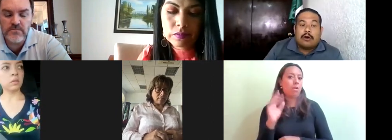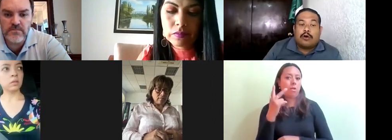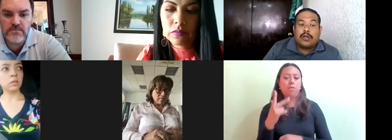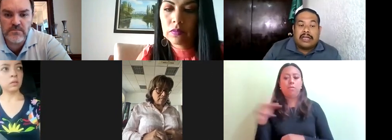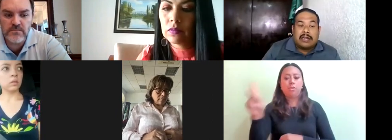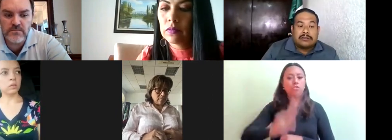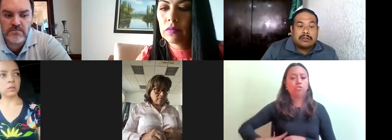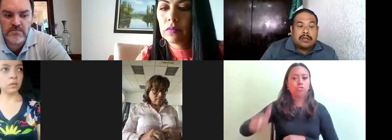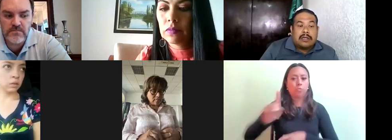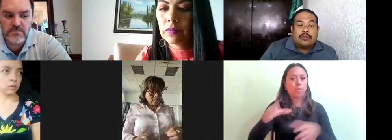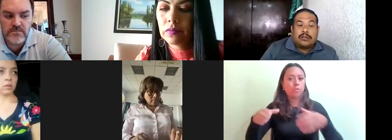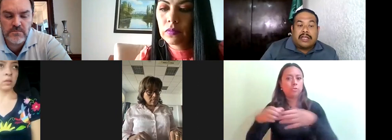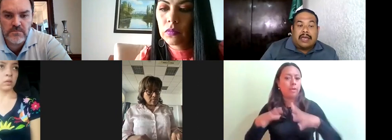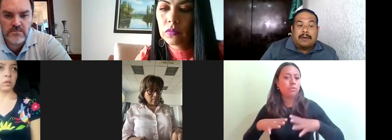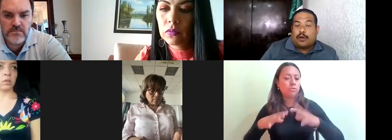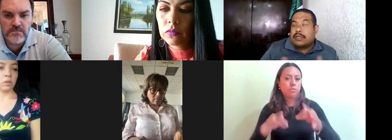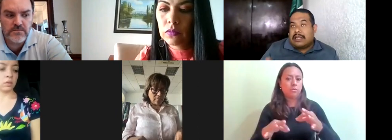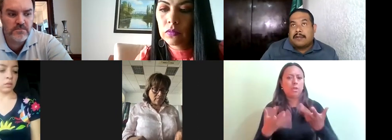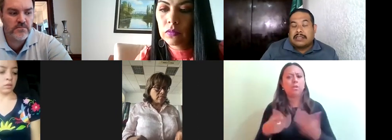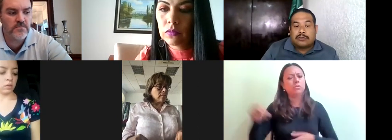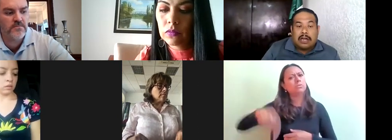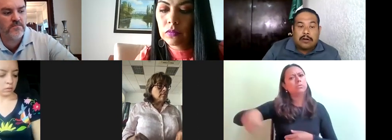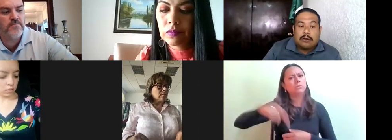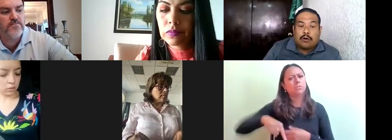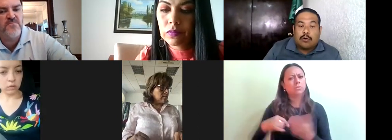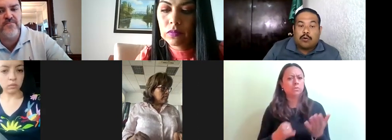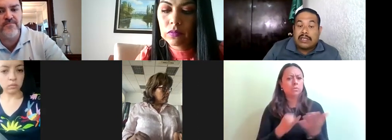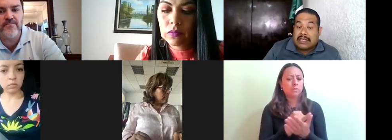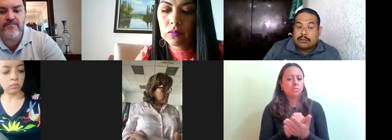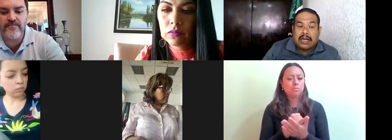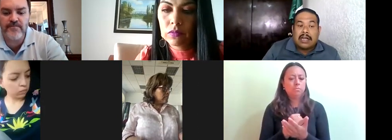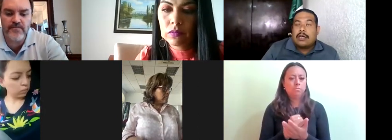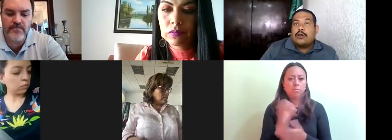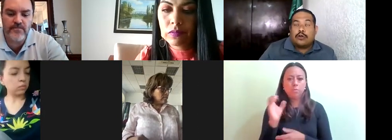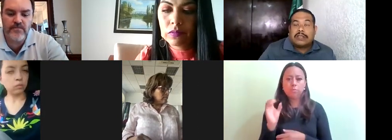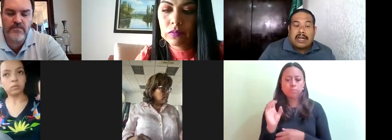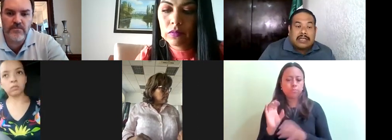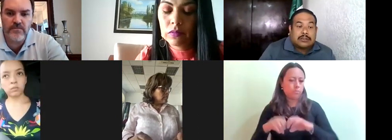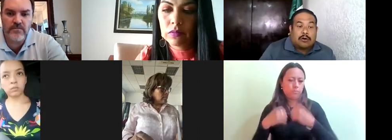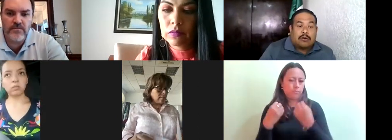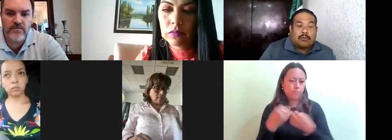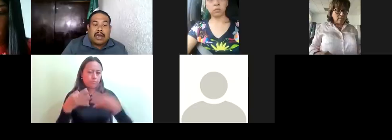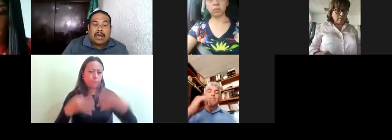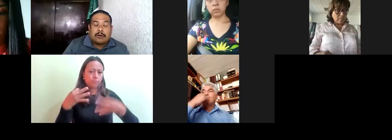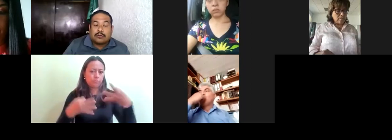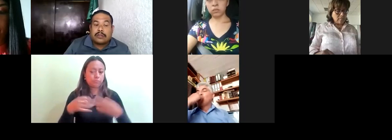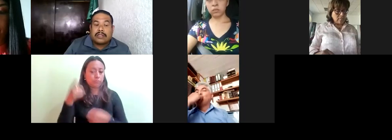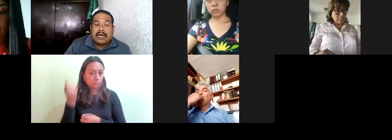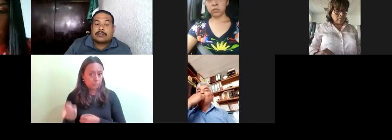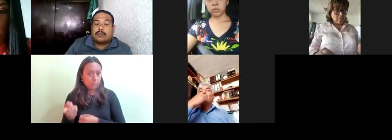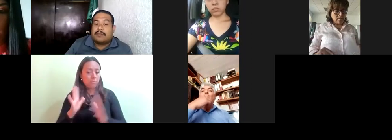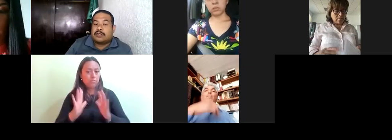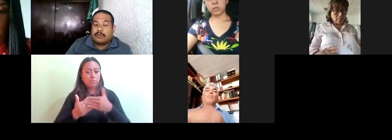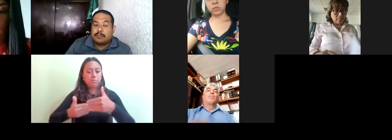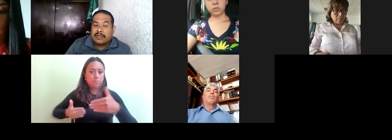barrios originarios donde por determinación del órgano jurisdiccional no se realizó una